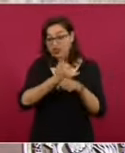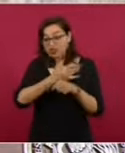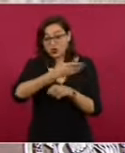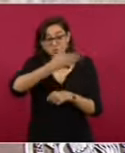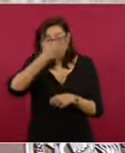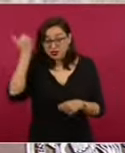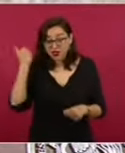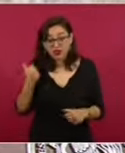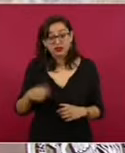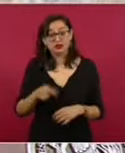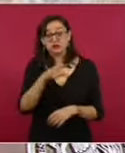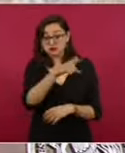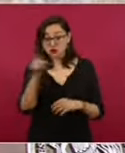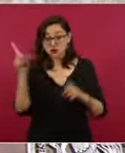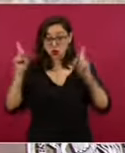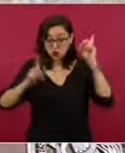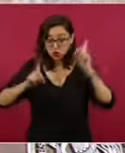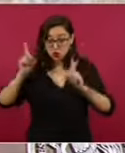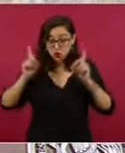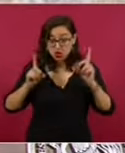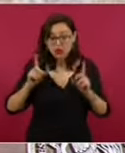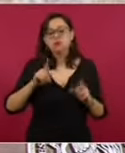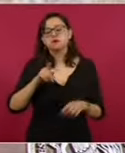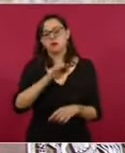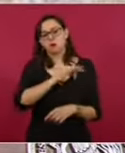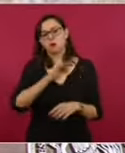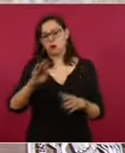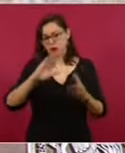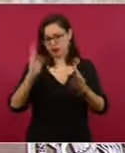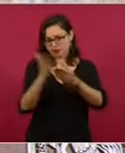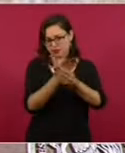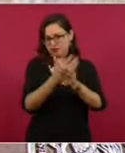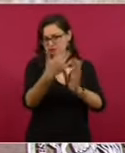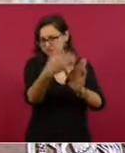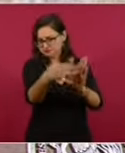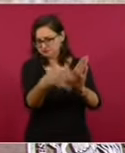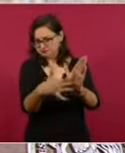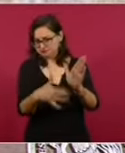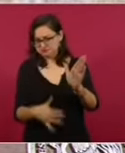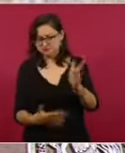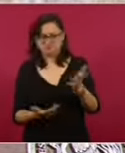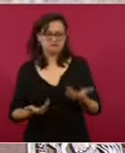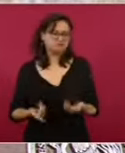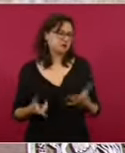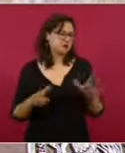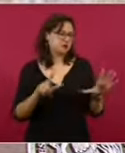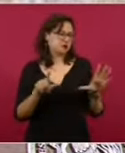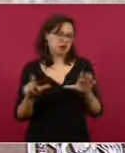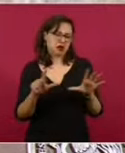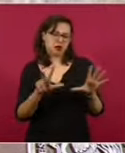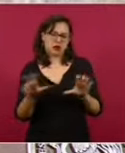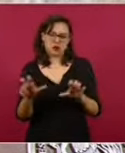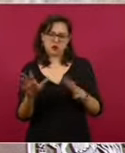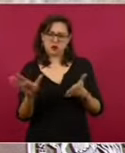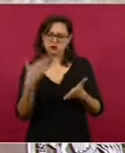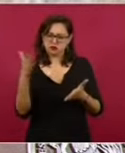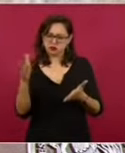internet, y léanlo, son como 700, 800